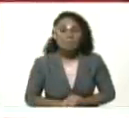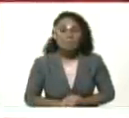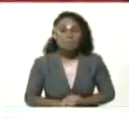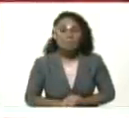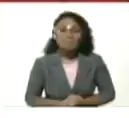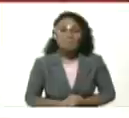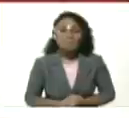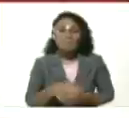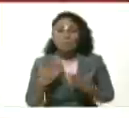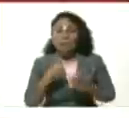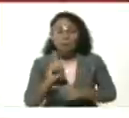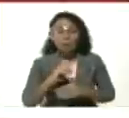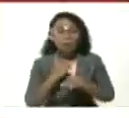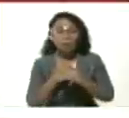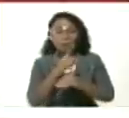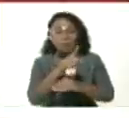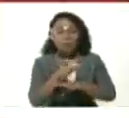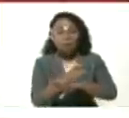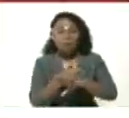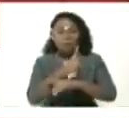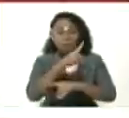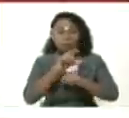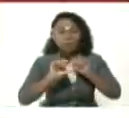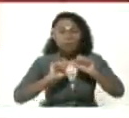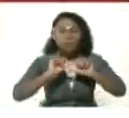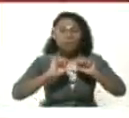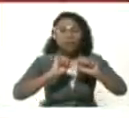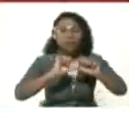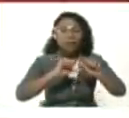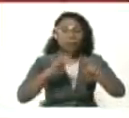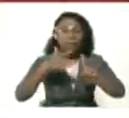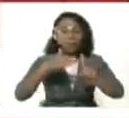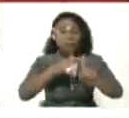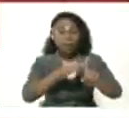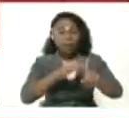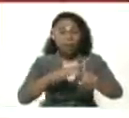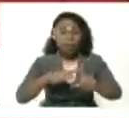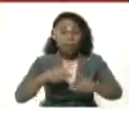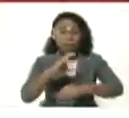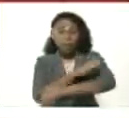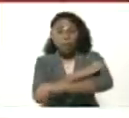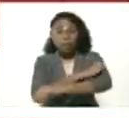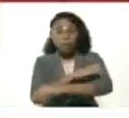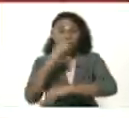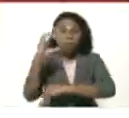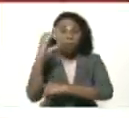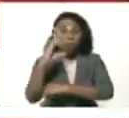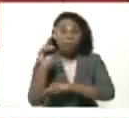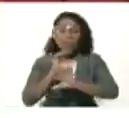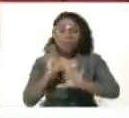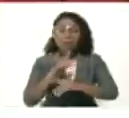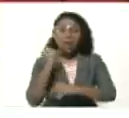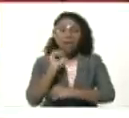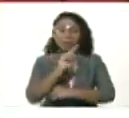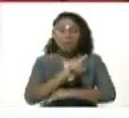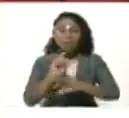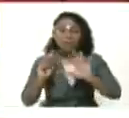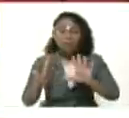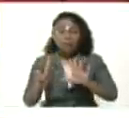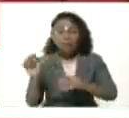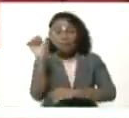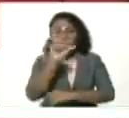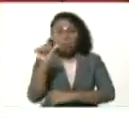Que no es como ese gobierno, que tiene siglos ya perseguido por la oligarquía colombiana y que ya tiene 17